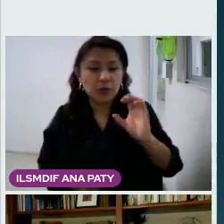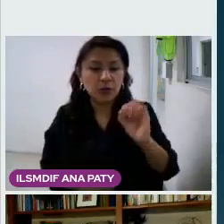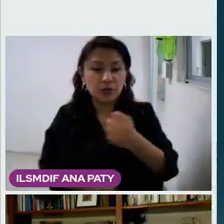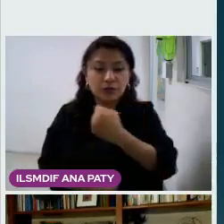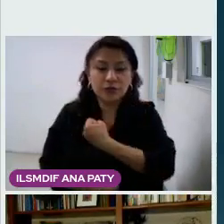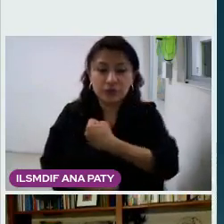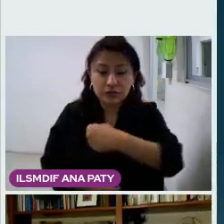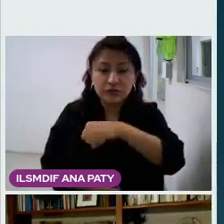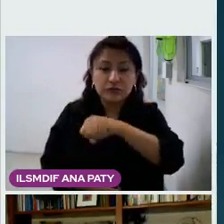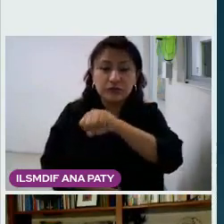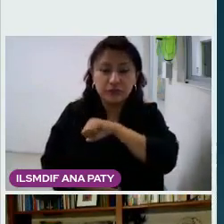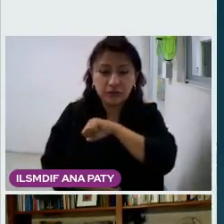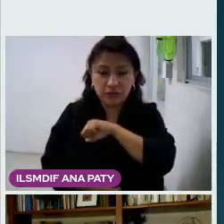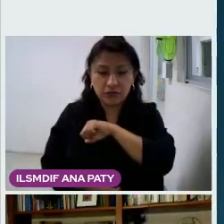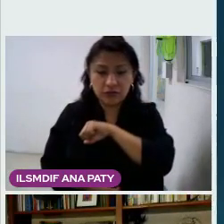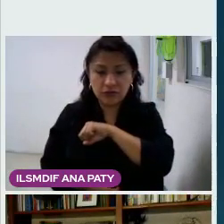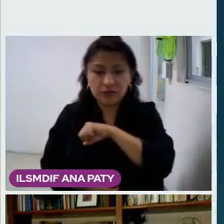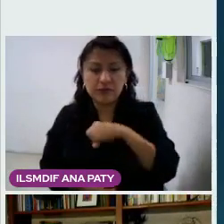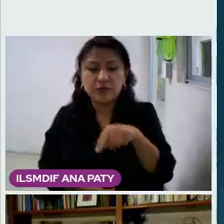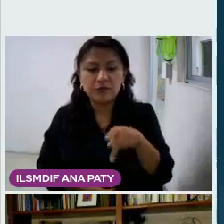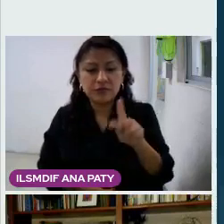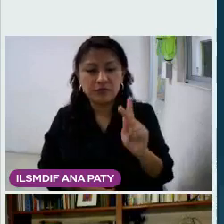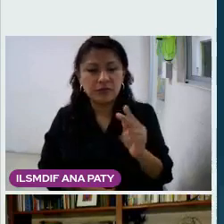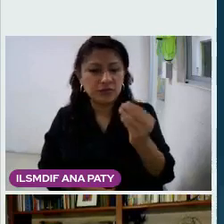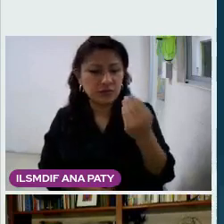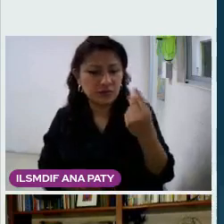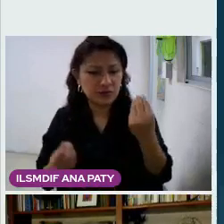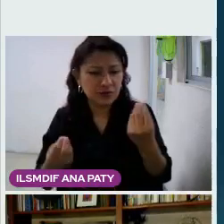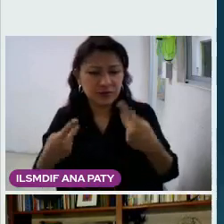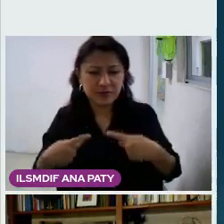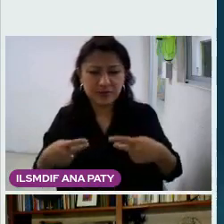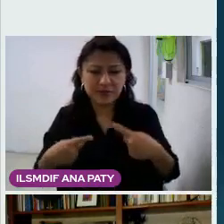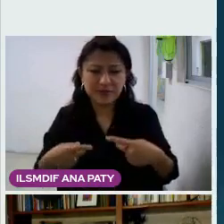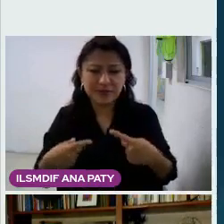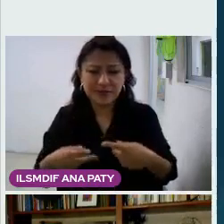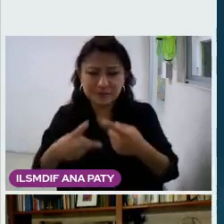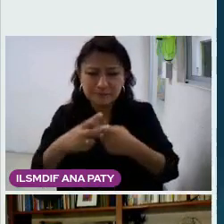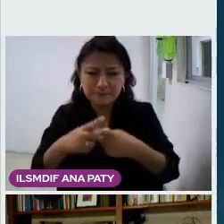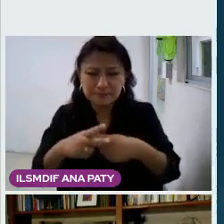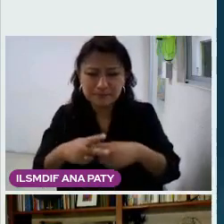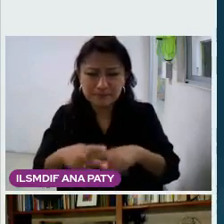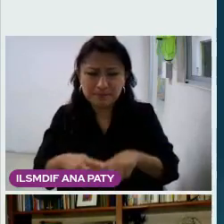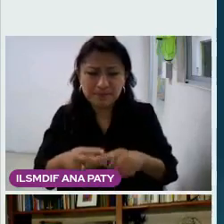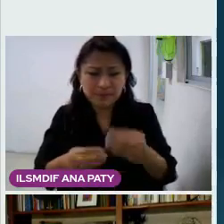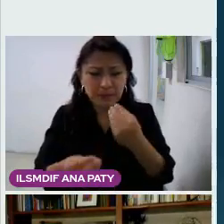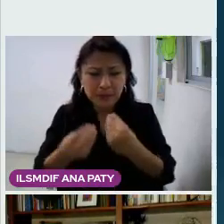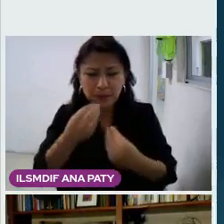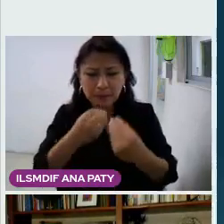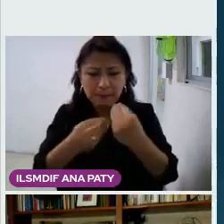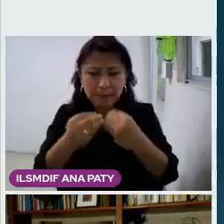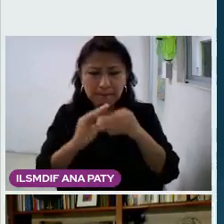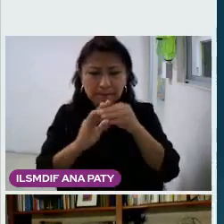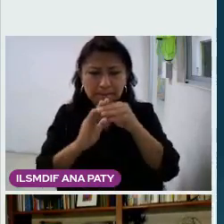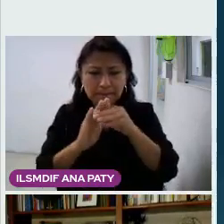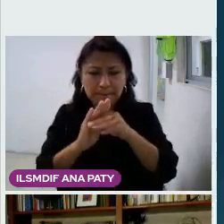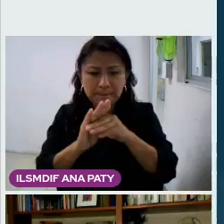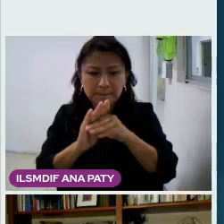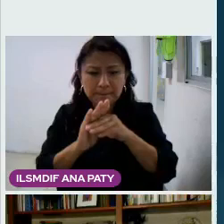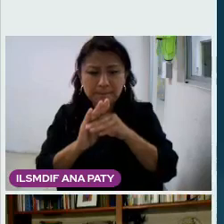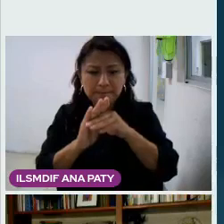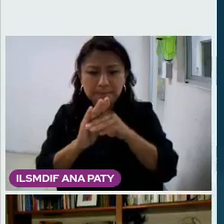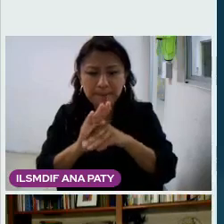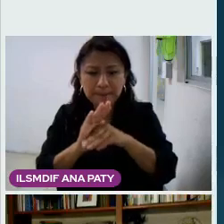esa sigue la de consecuencias físicas, psicológicas y psicosociales. Afecta a todo nuestro entorno y